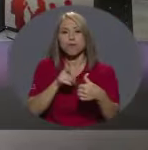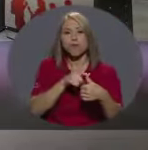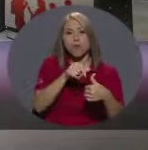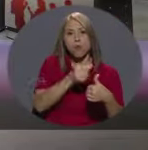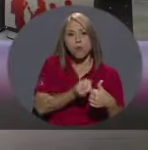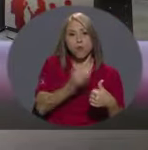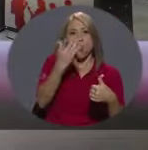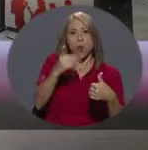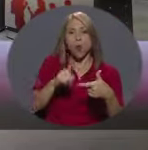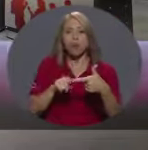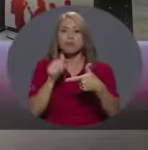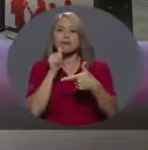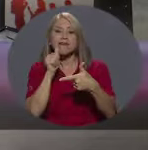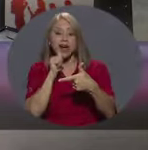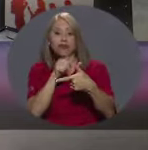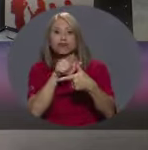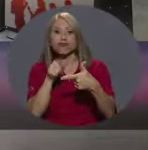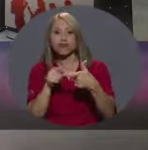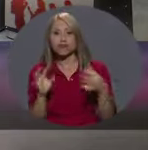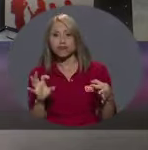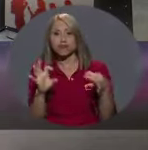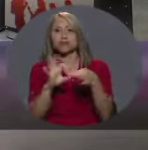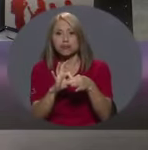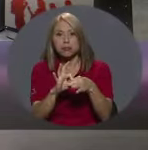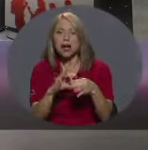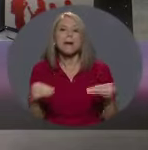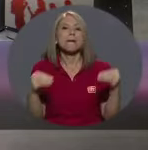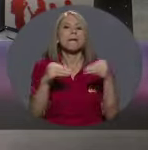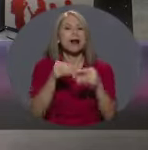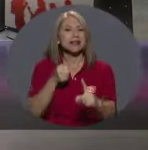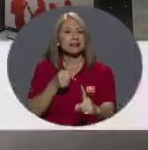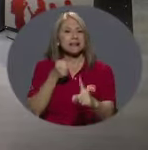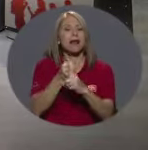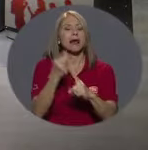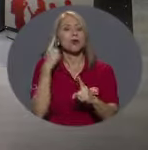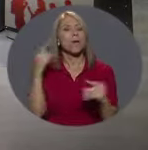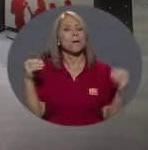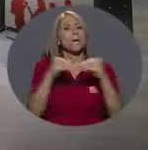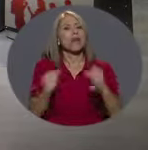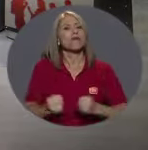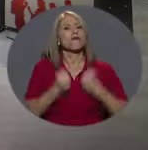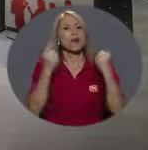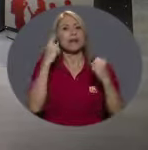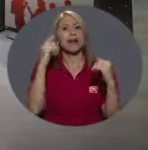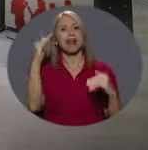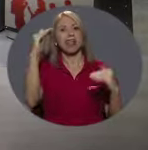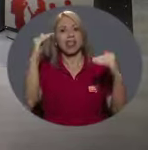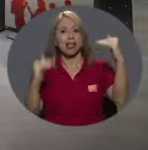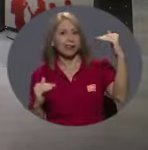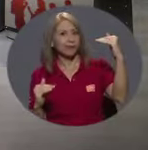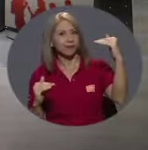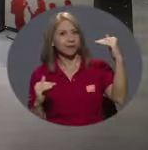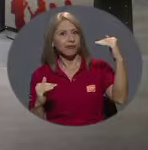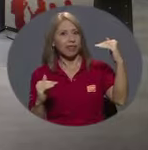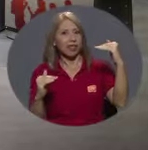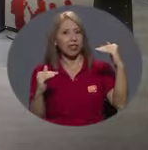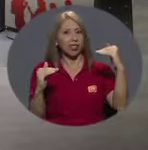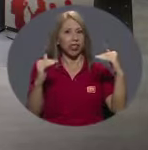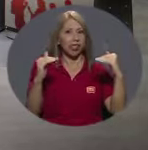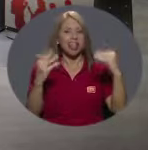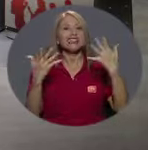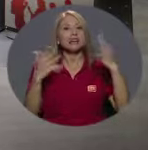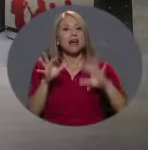privado, más impacto podemos tener y más fuerza para acortar esta brecha y que ya las futuras